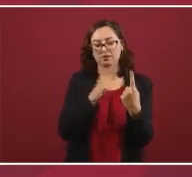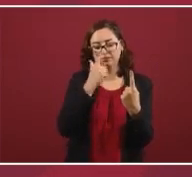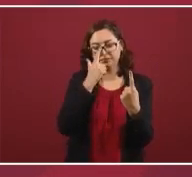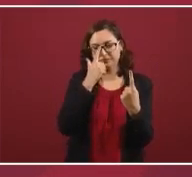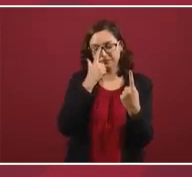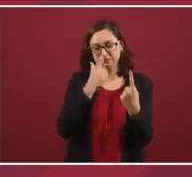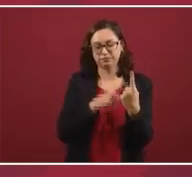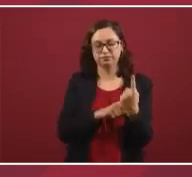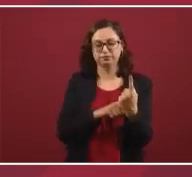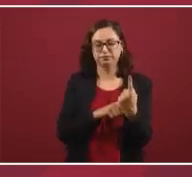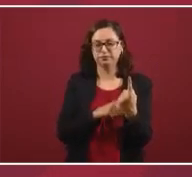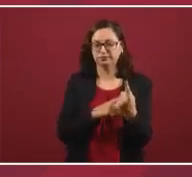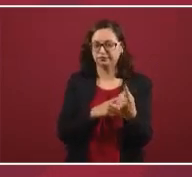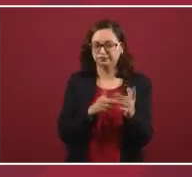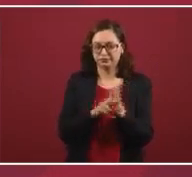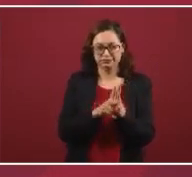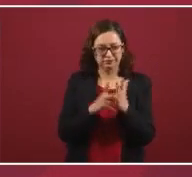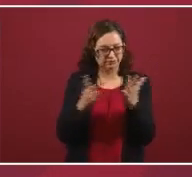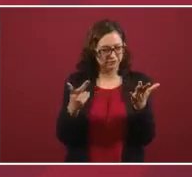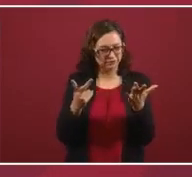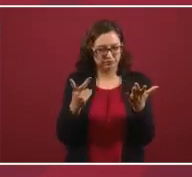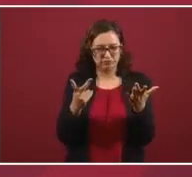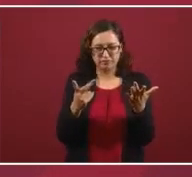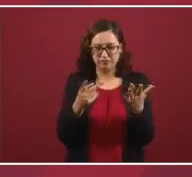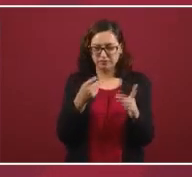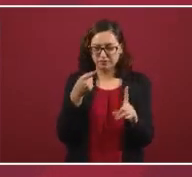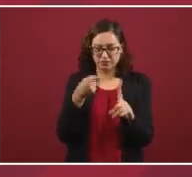que de plano